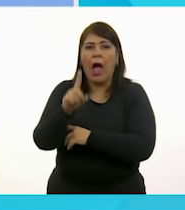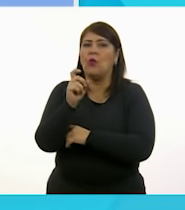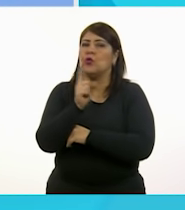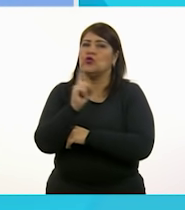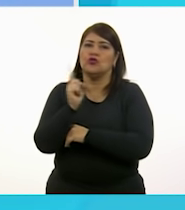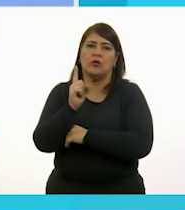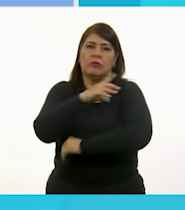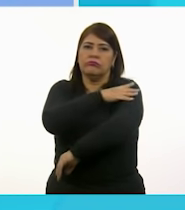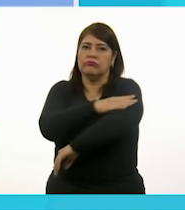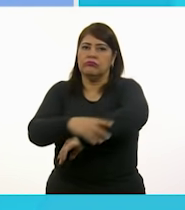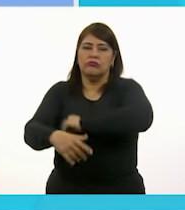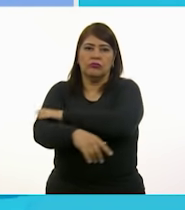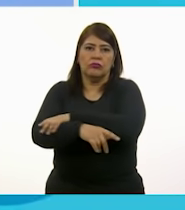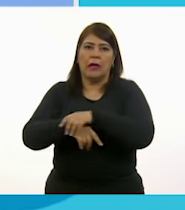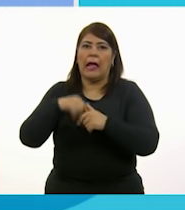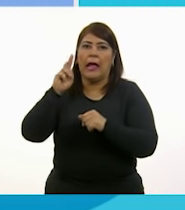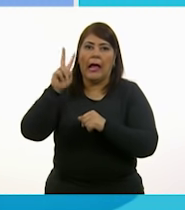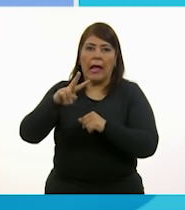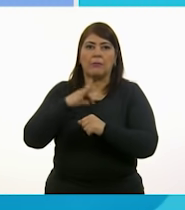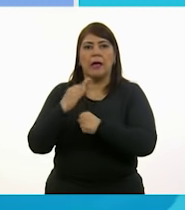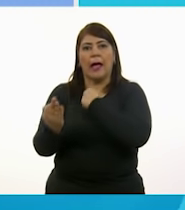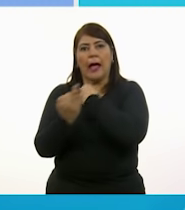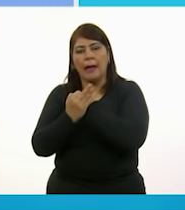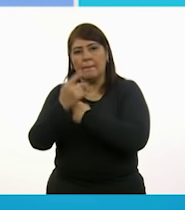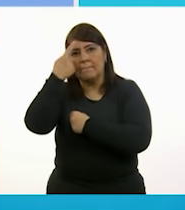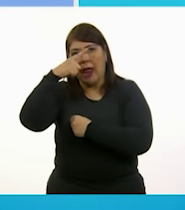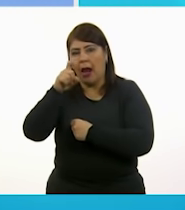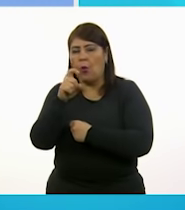sus plumas no están impermeabilizadas